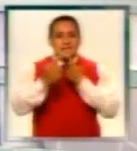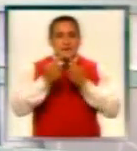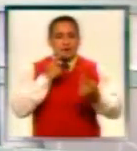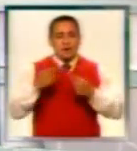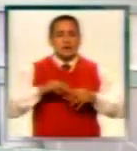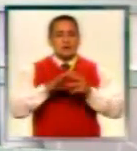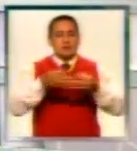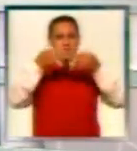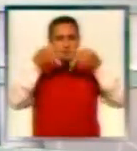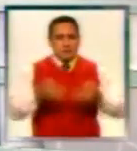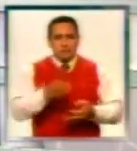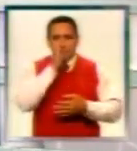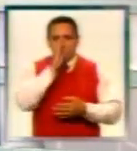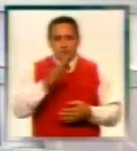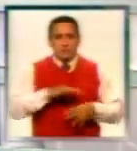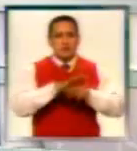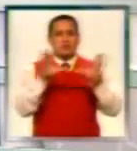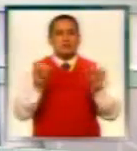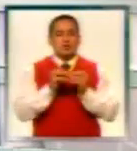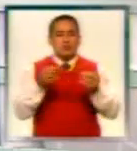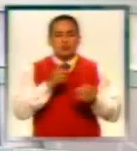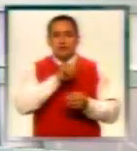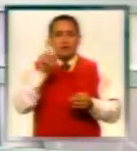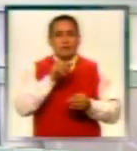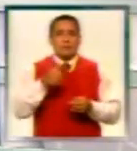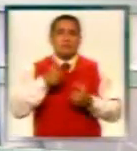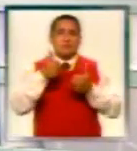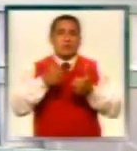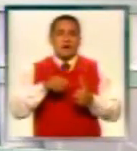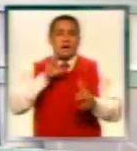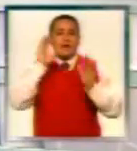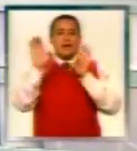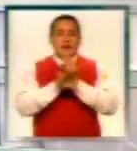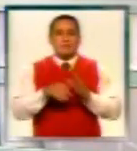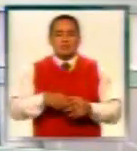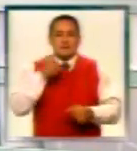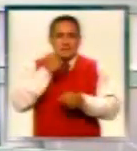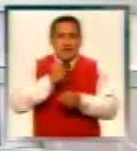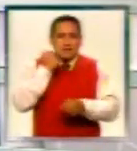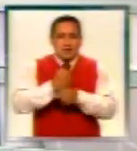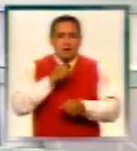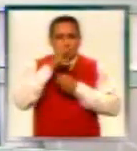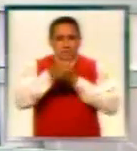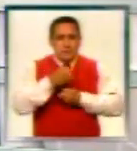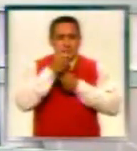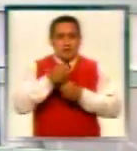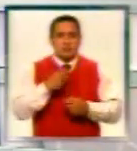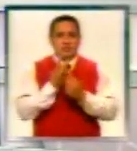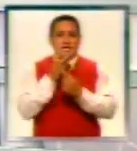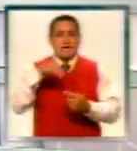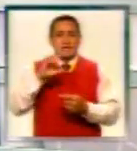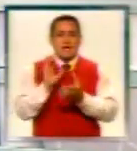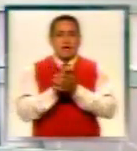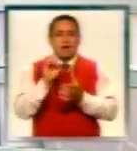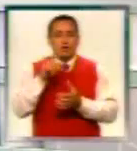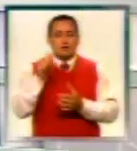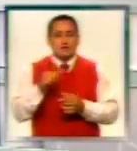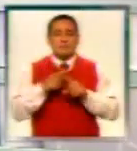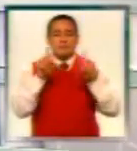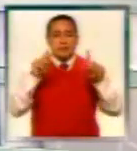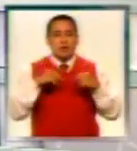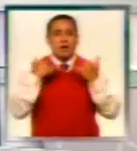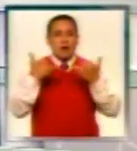pero firme. Yanacocha no fue el mejor ejemplo de explotación minera, pero además ha demostrado que